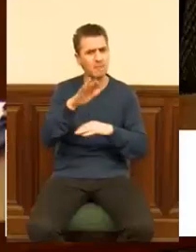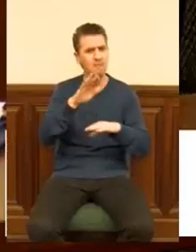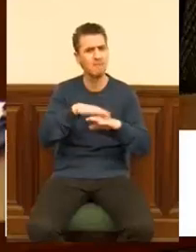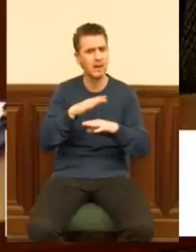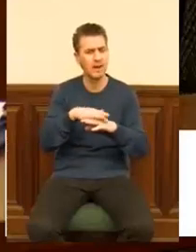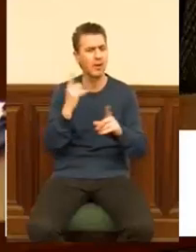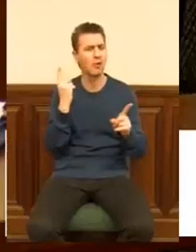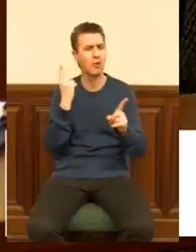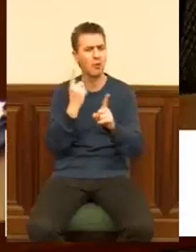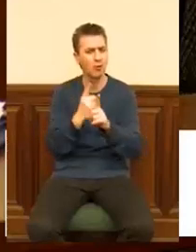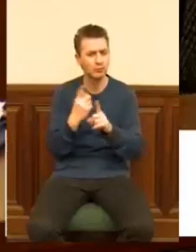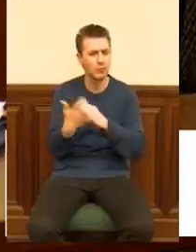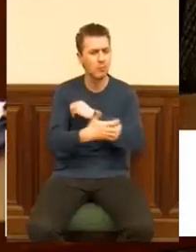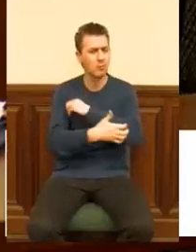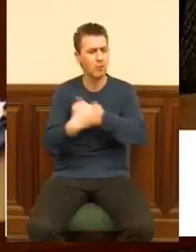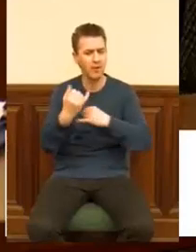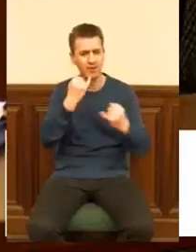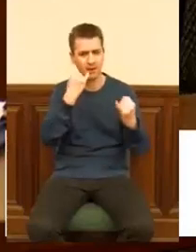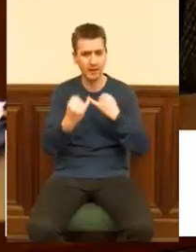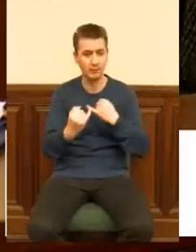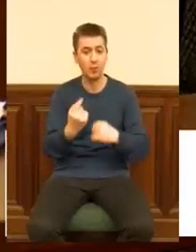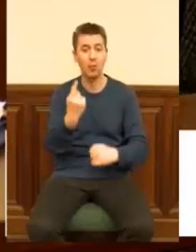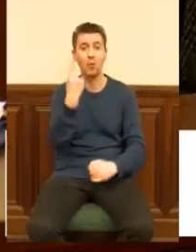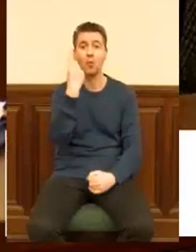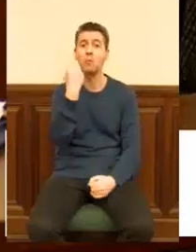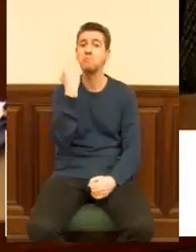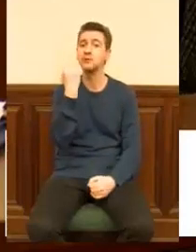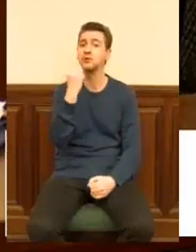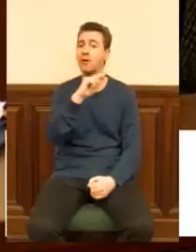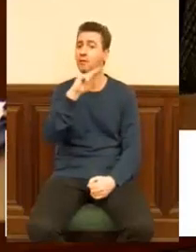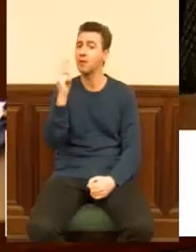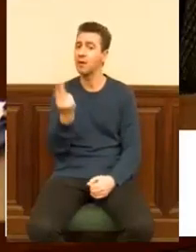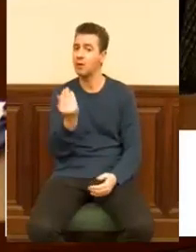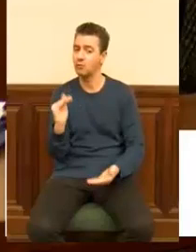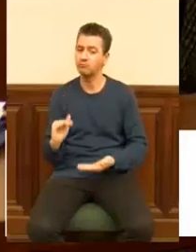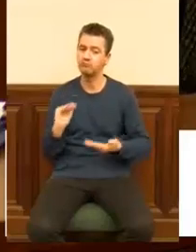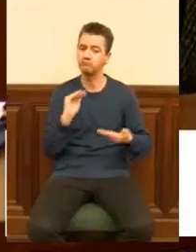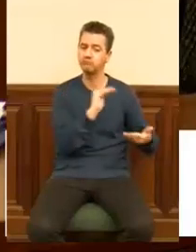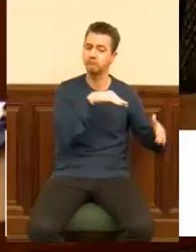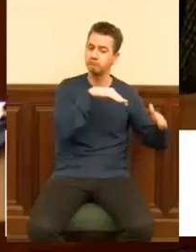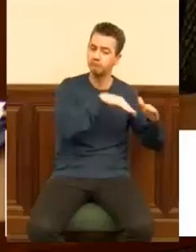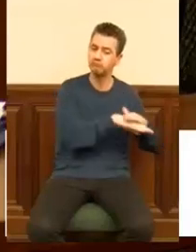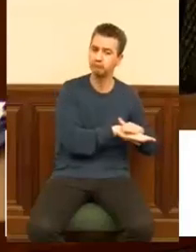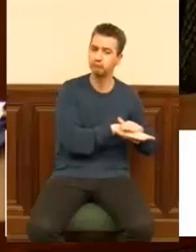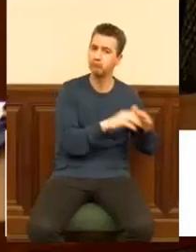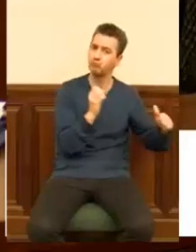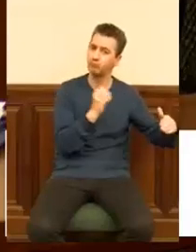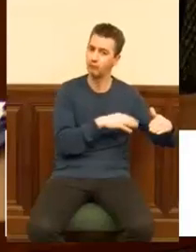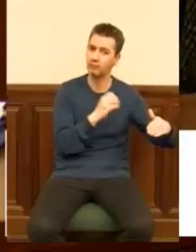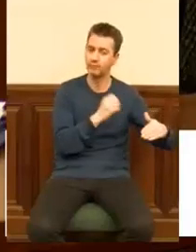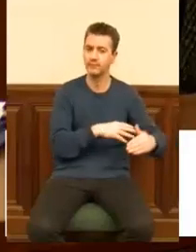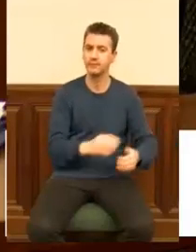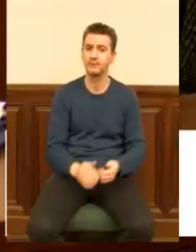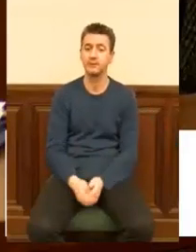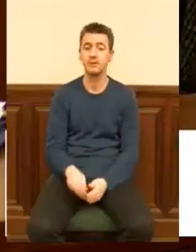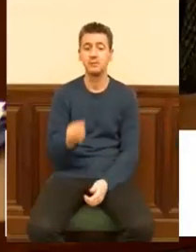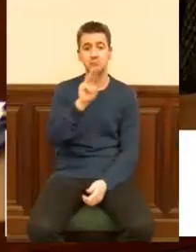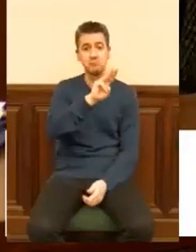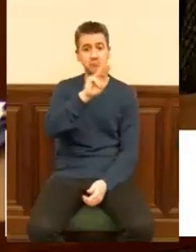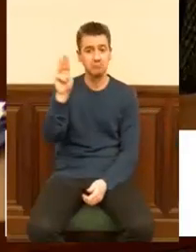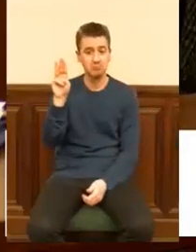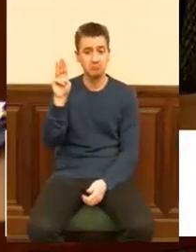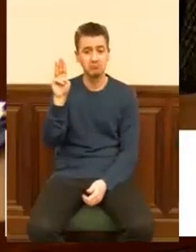que aportó 1 millón de euros. Los colegas del Grupo Municipal Popular lo trajeron aquí y lo